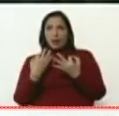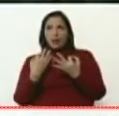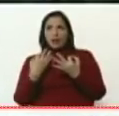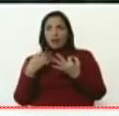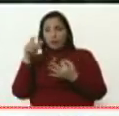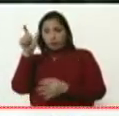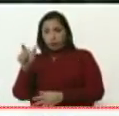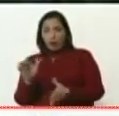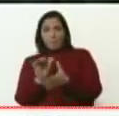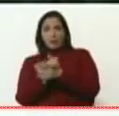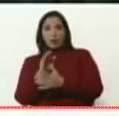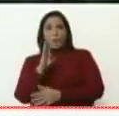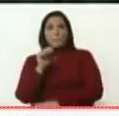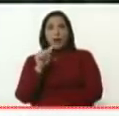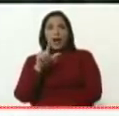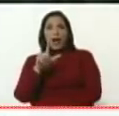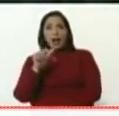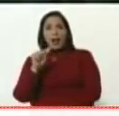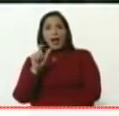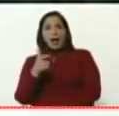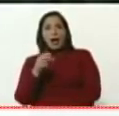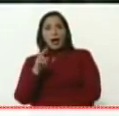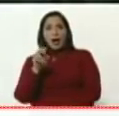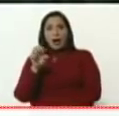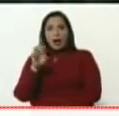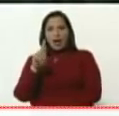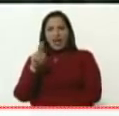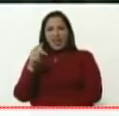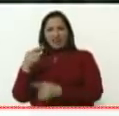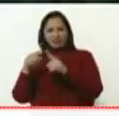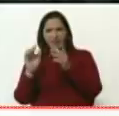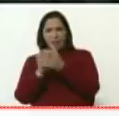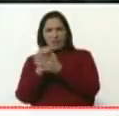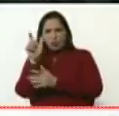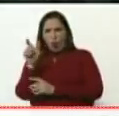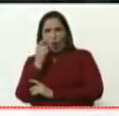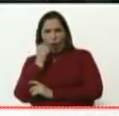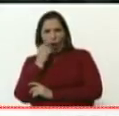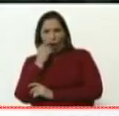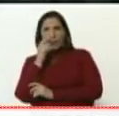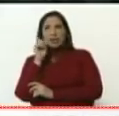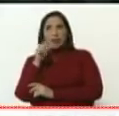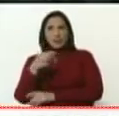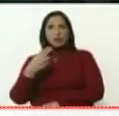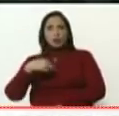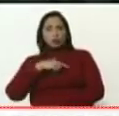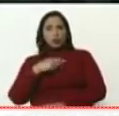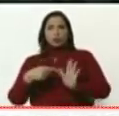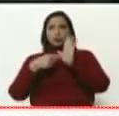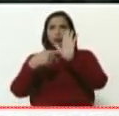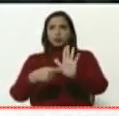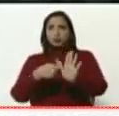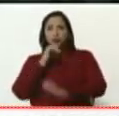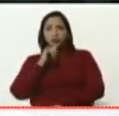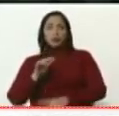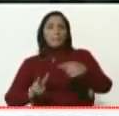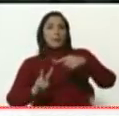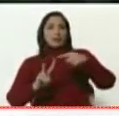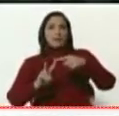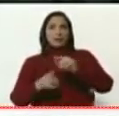Balaguer, que se le cuadró, ustedes lo recordarán, si no, igual vamos a mostrarle el reportaje que publicamos en Venezolana de